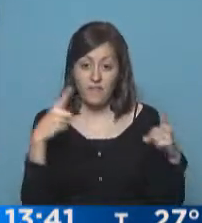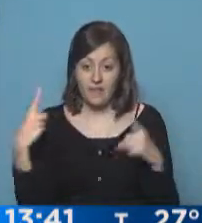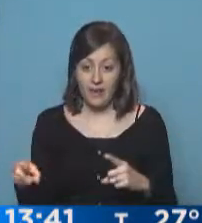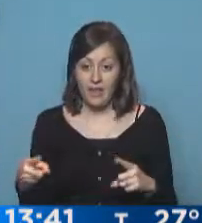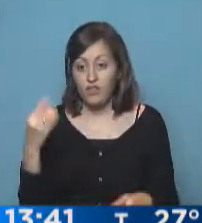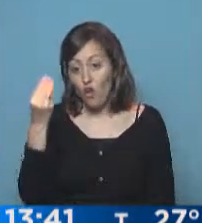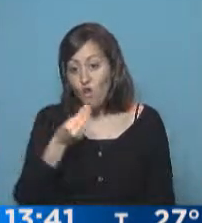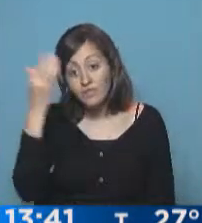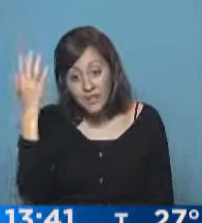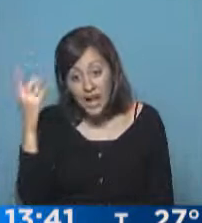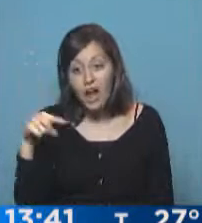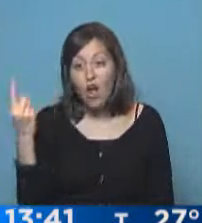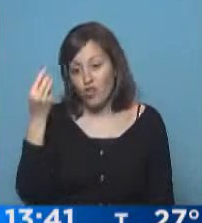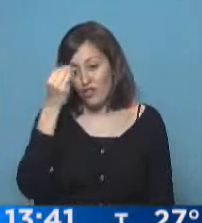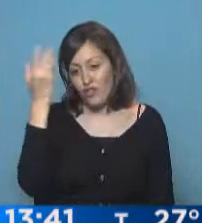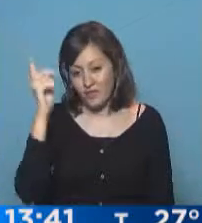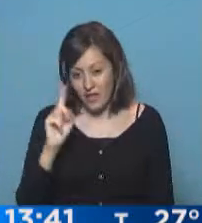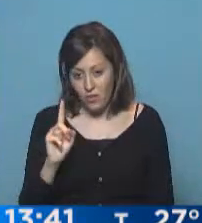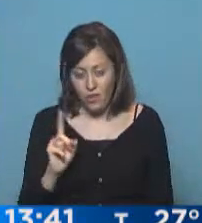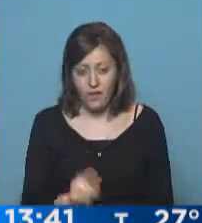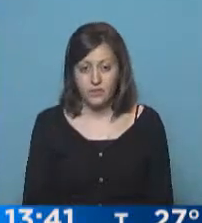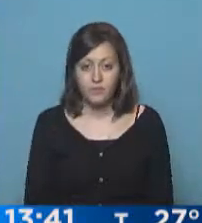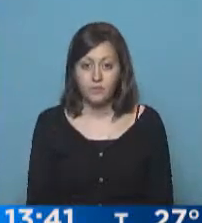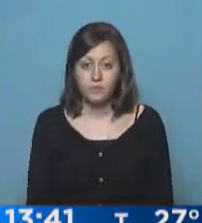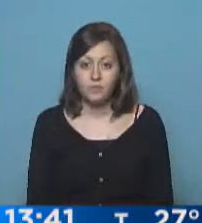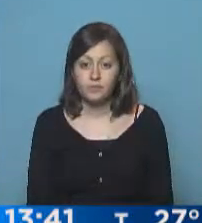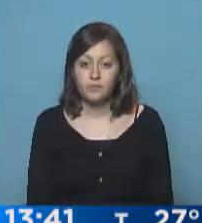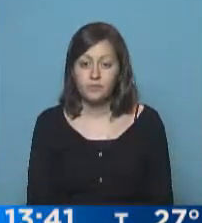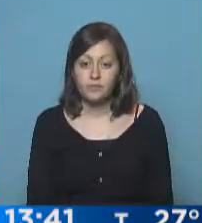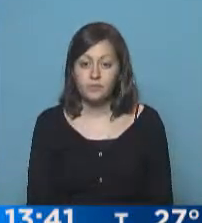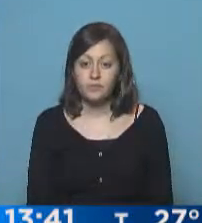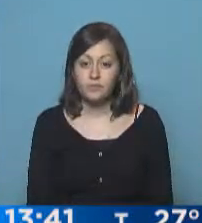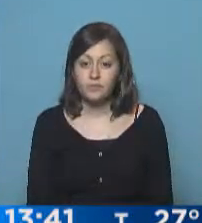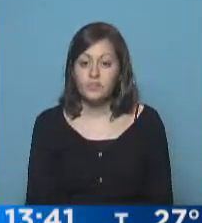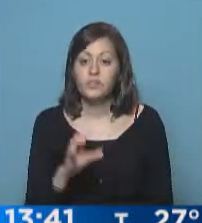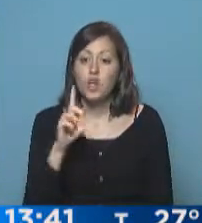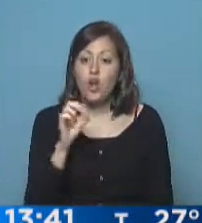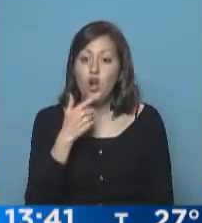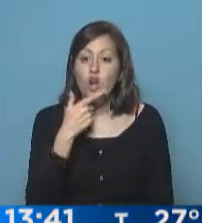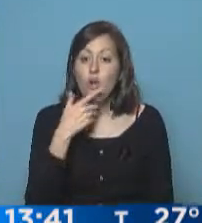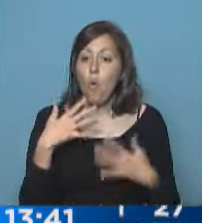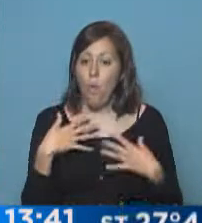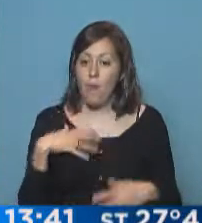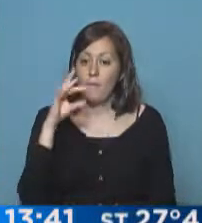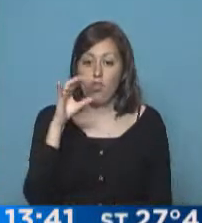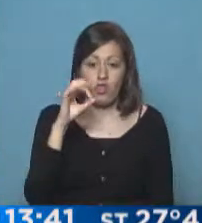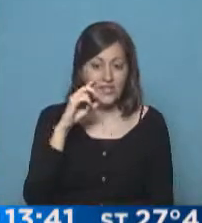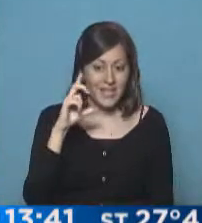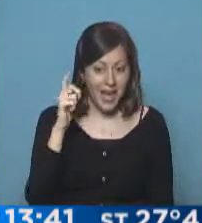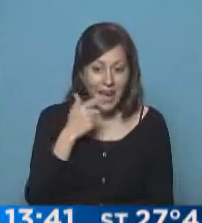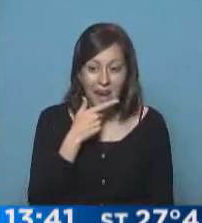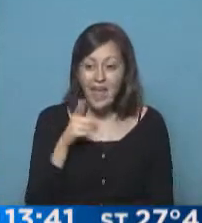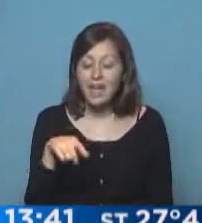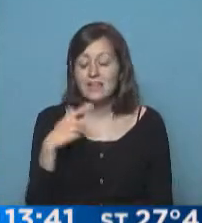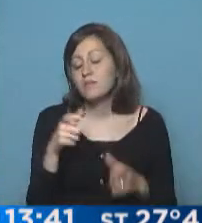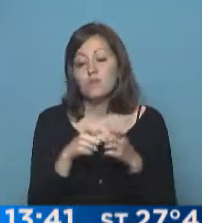decir que algunos filmes repitieron en esto de cosechar galardones, como por ejemplo Los Cuerpos Dóciles, también el equipo de la película de Ariel Rotter,